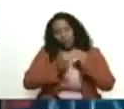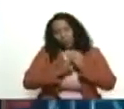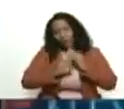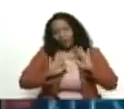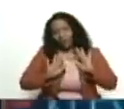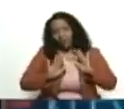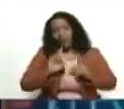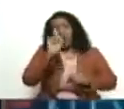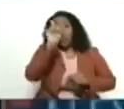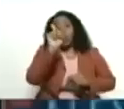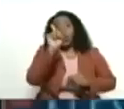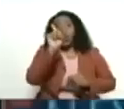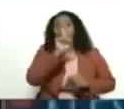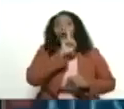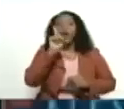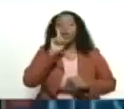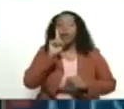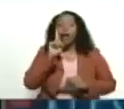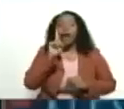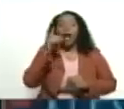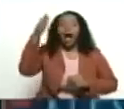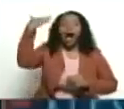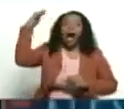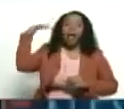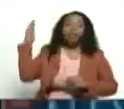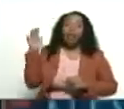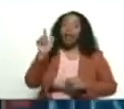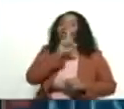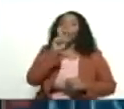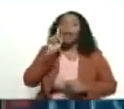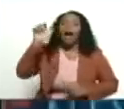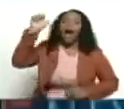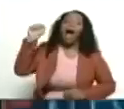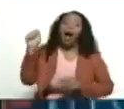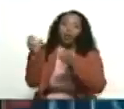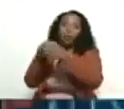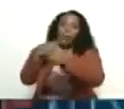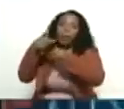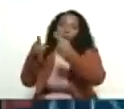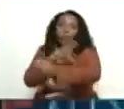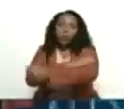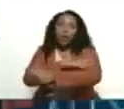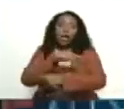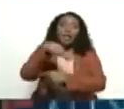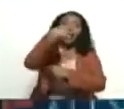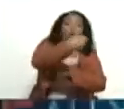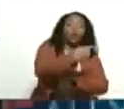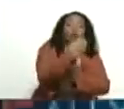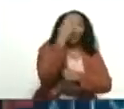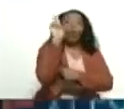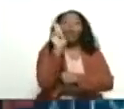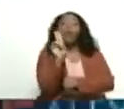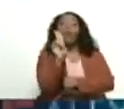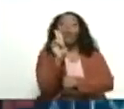Uno, el nombre empieza por A, o empezaba por A, y el otro empieza por U.